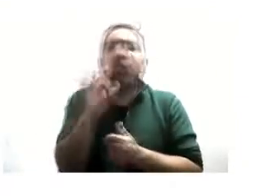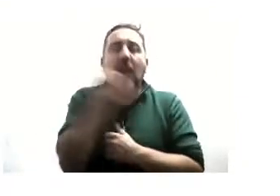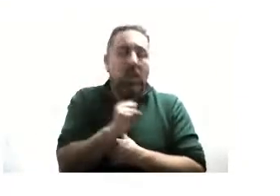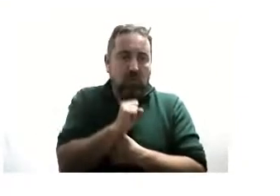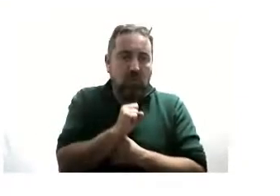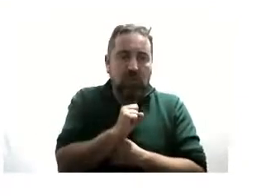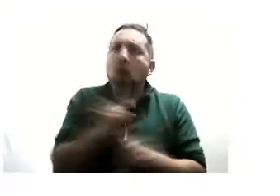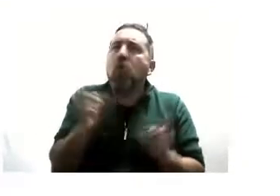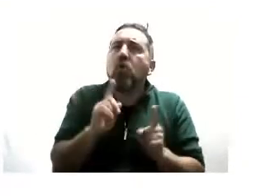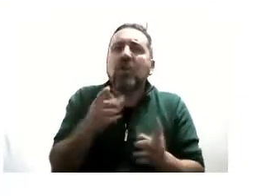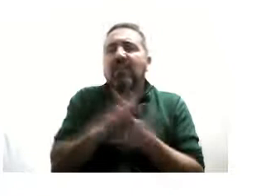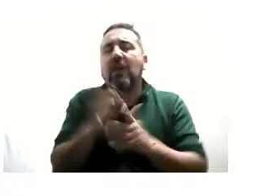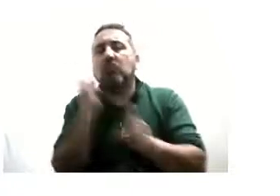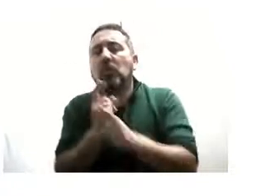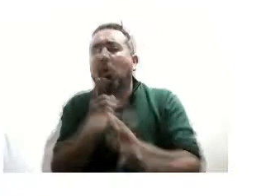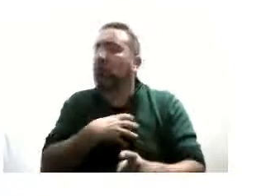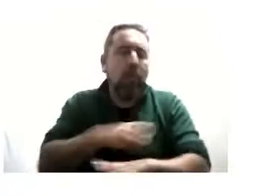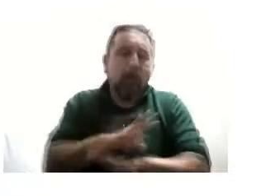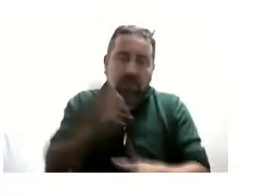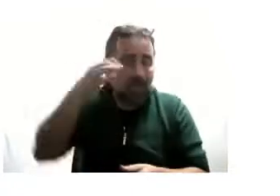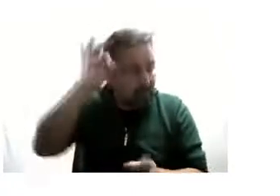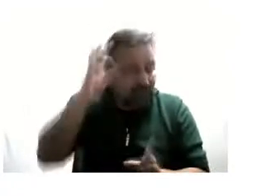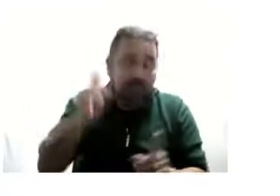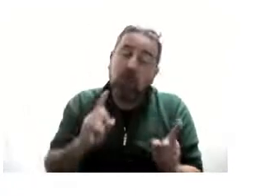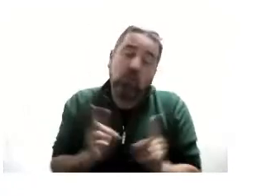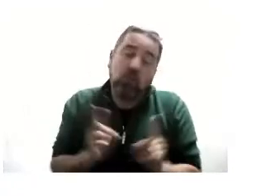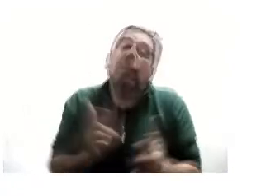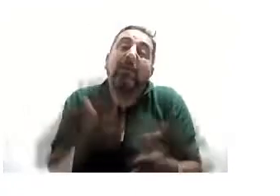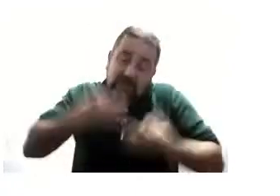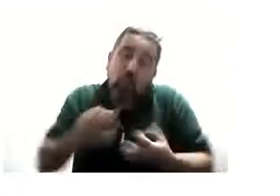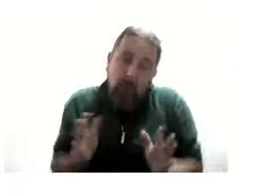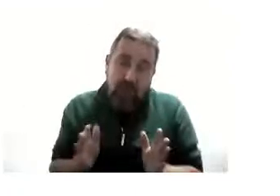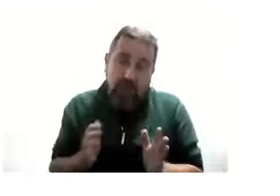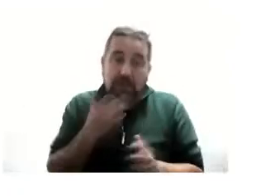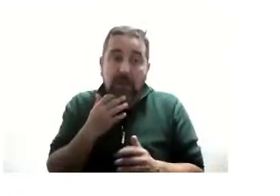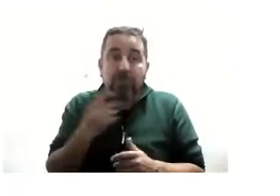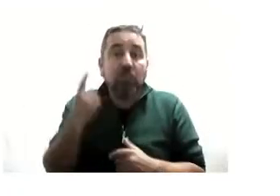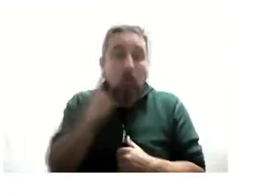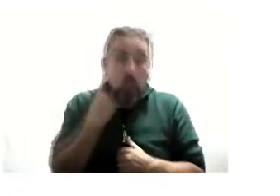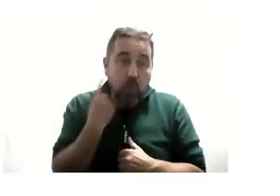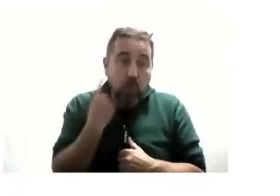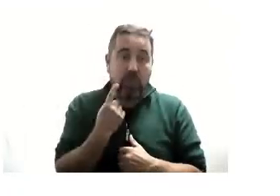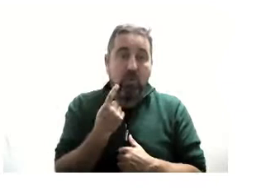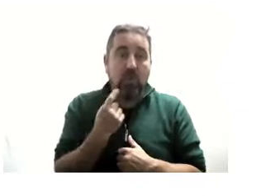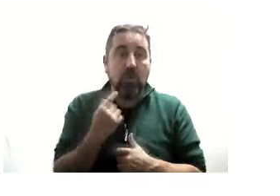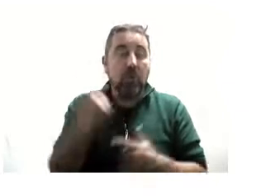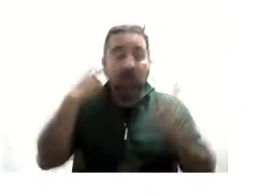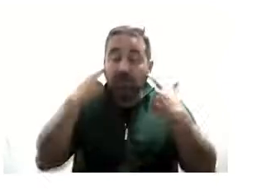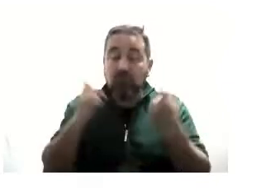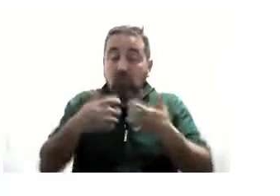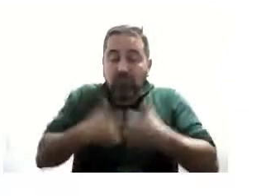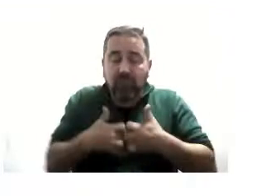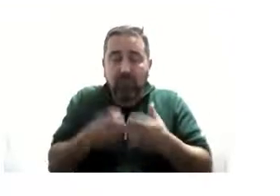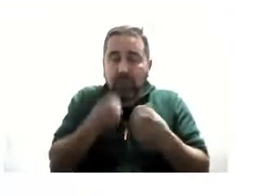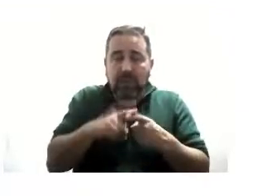contraindicación absoluta para poner un implante, pero desde luego sí que debemos asegurar que, claro, cuando un oído ha estado sin estimular mucho tiempo, luego